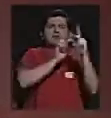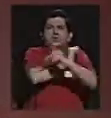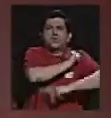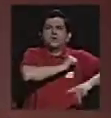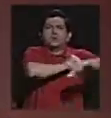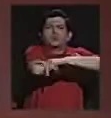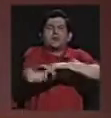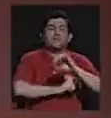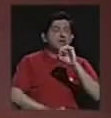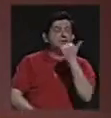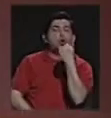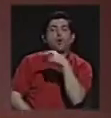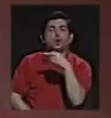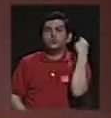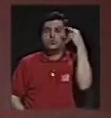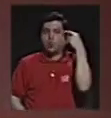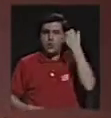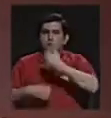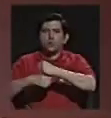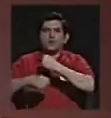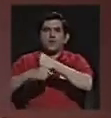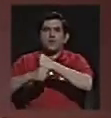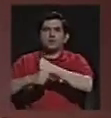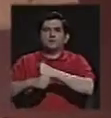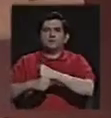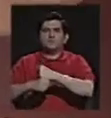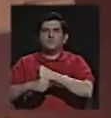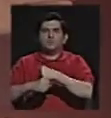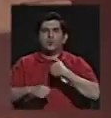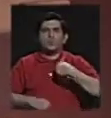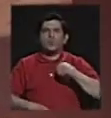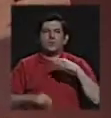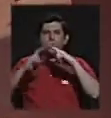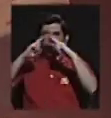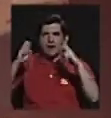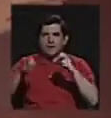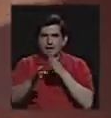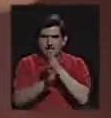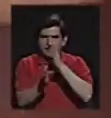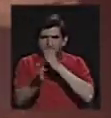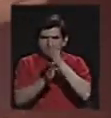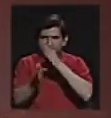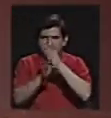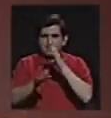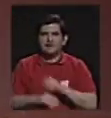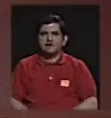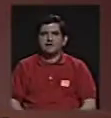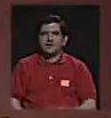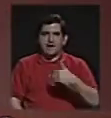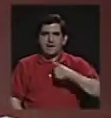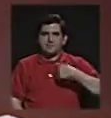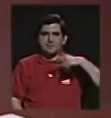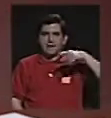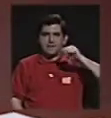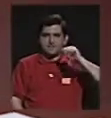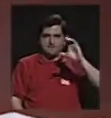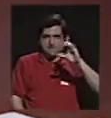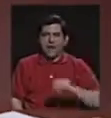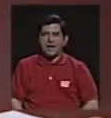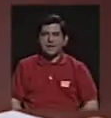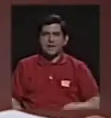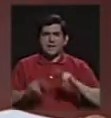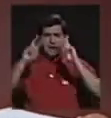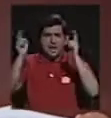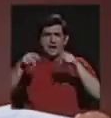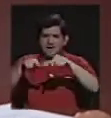país, y el otro es el del gobierno local. Y uno analiza la trayectoria del PAC en el tema local y